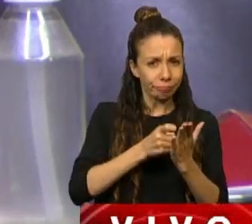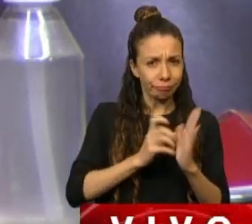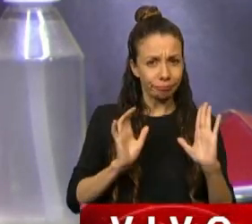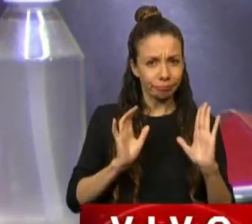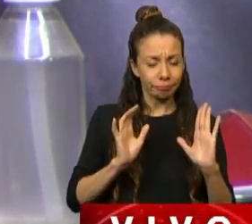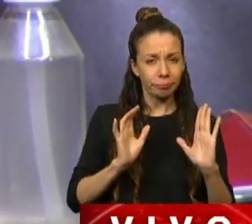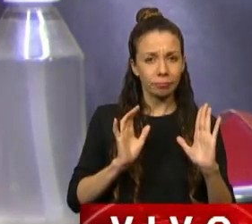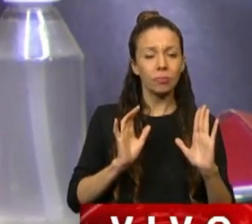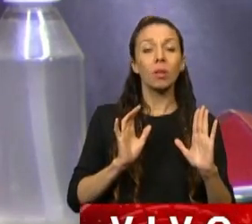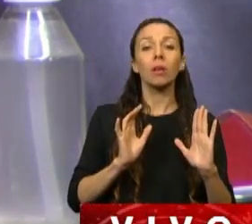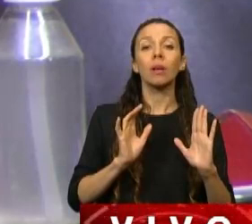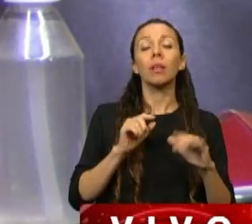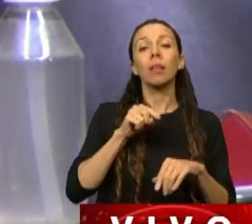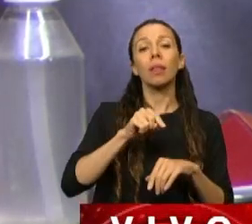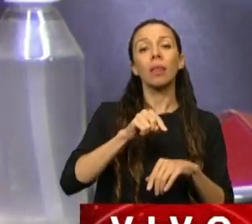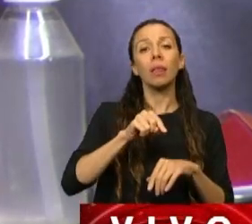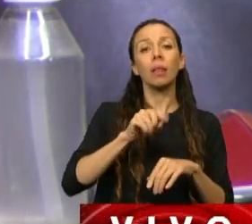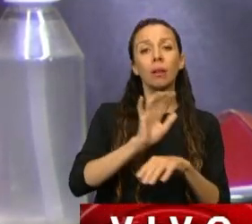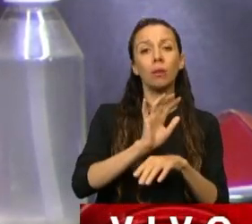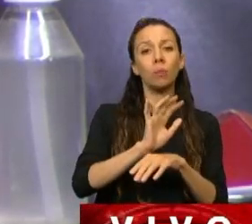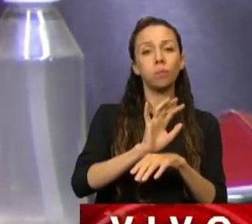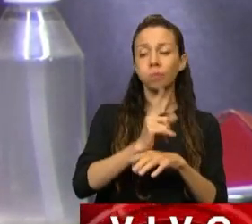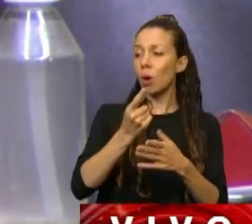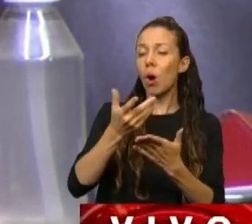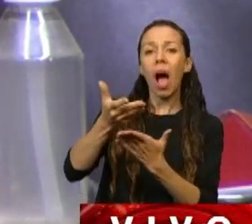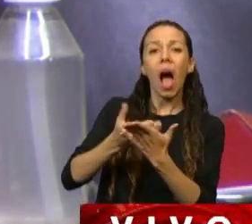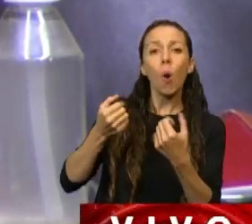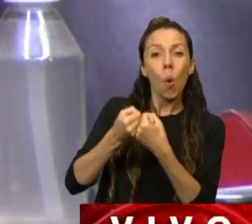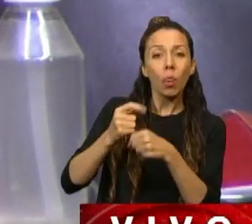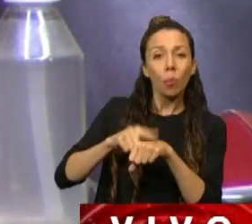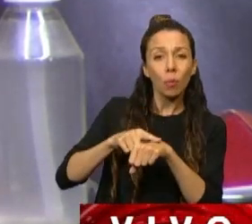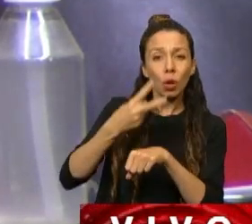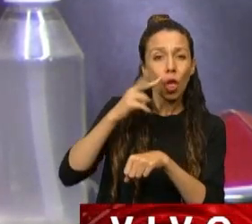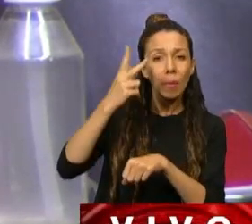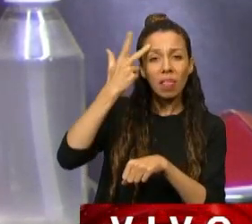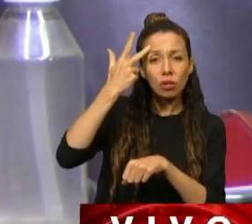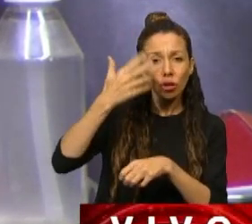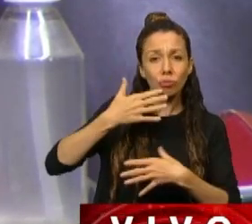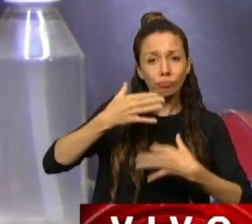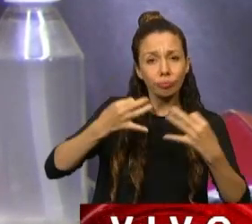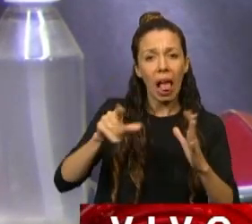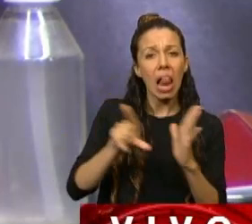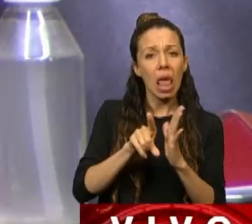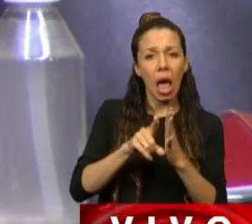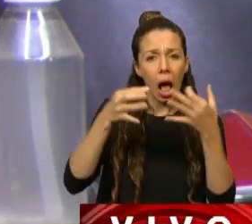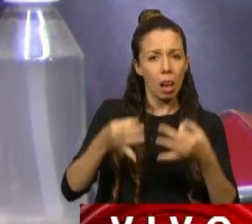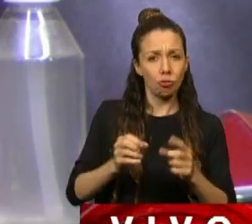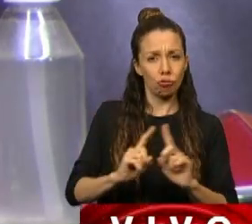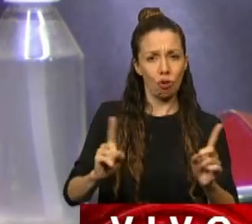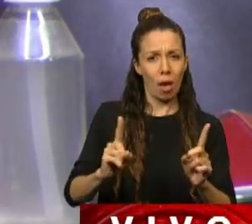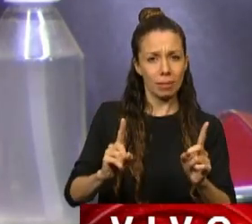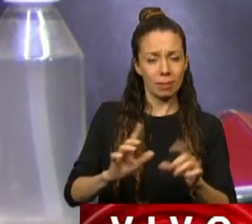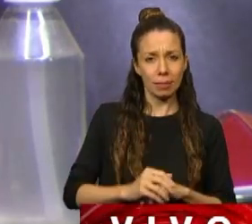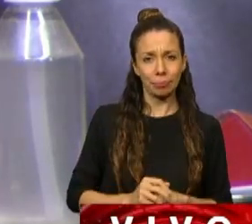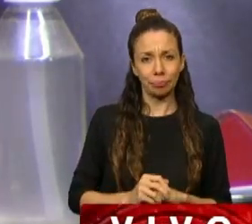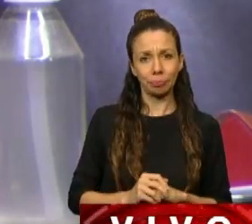manera y legítimo también estamos convencidos que en aquel momento y